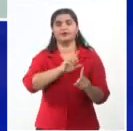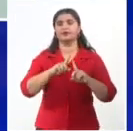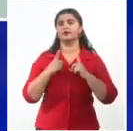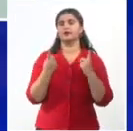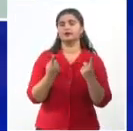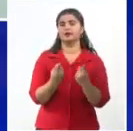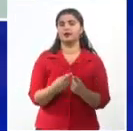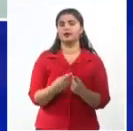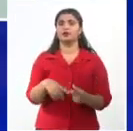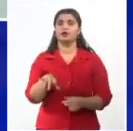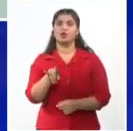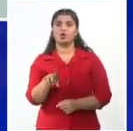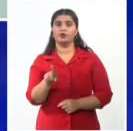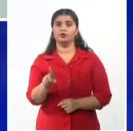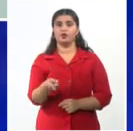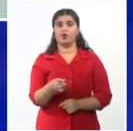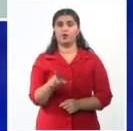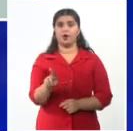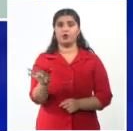91,9% con primeras dosis,